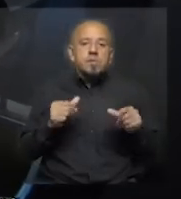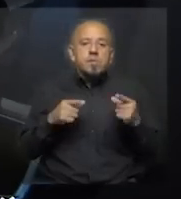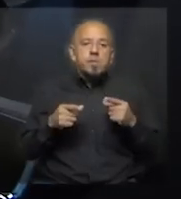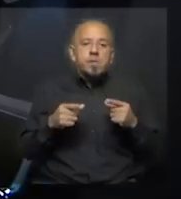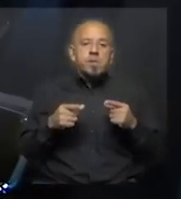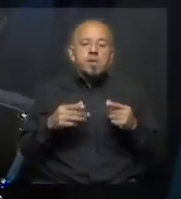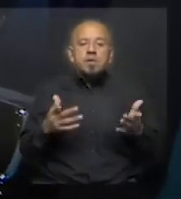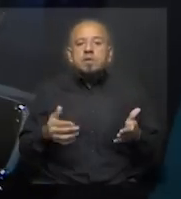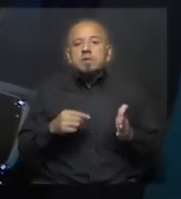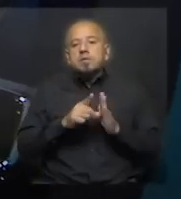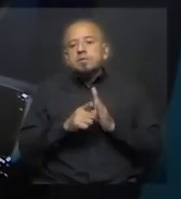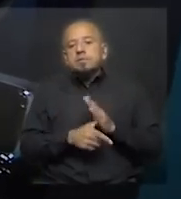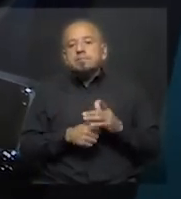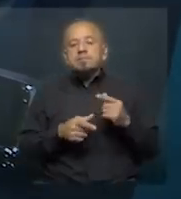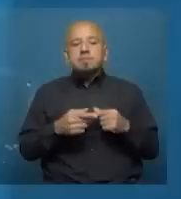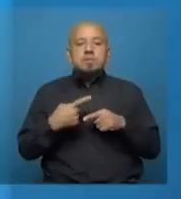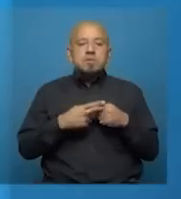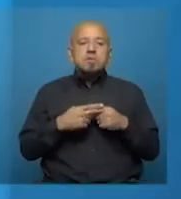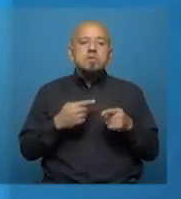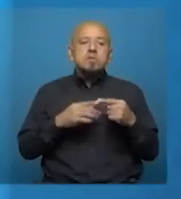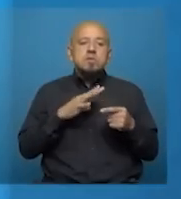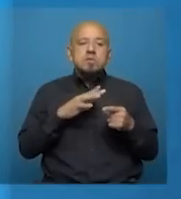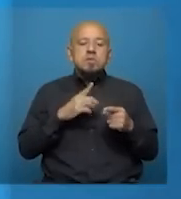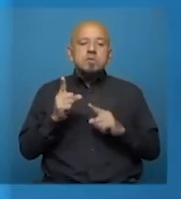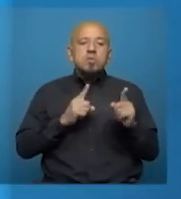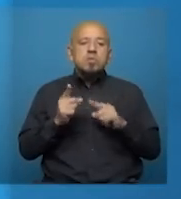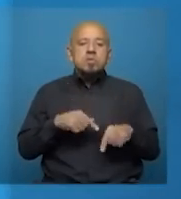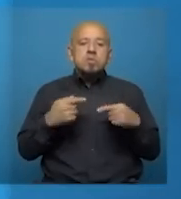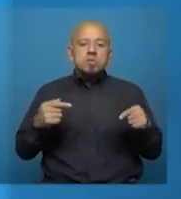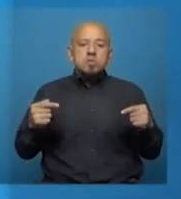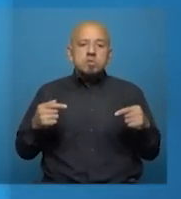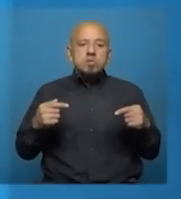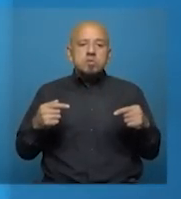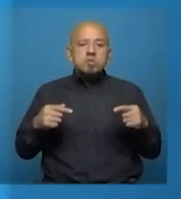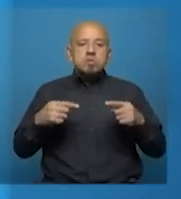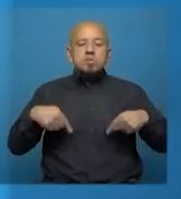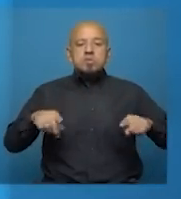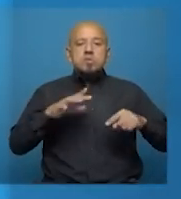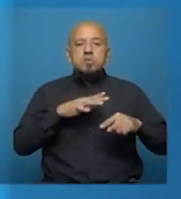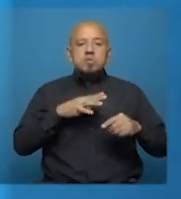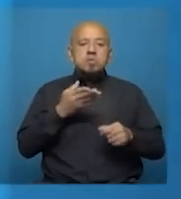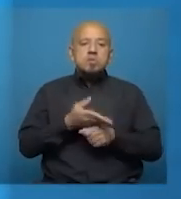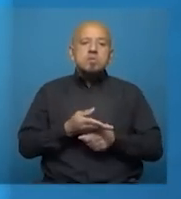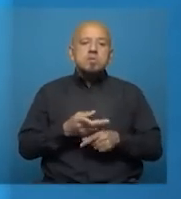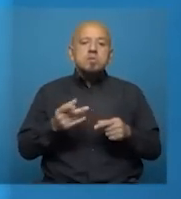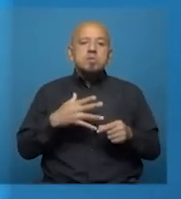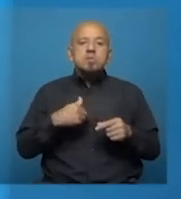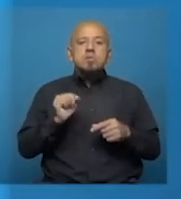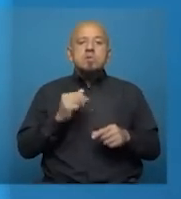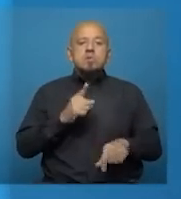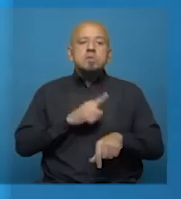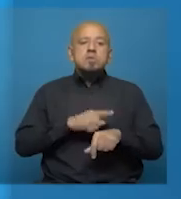cierta lentitud en la discusión. Hay algunas fuerzas integrantes de convocatoria que han pedido un poquito más de tiempo, lo